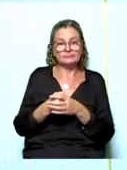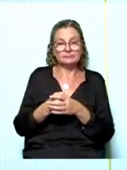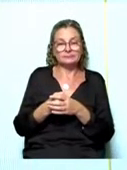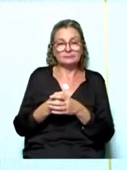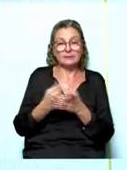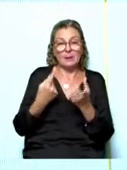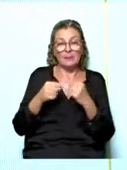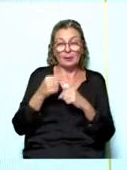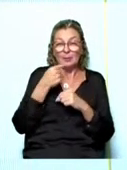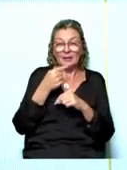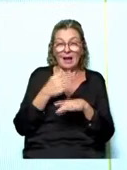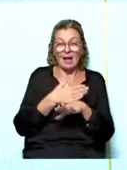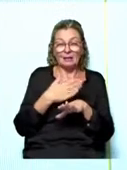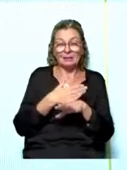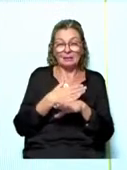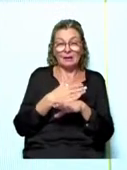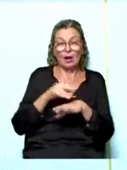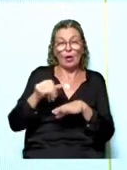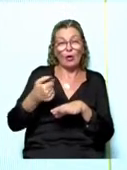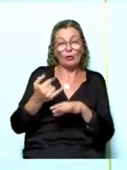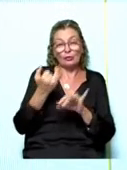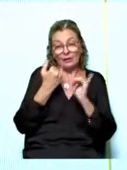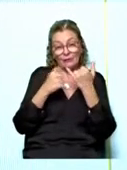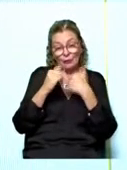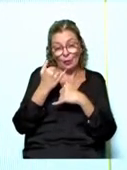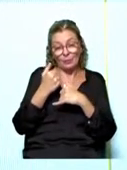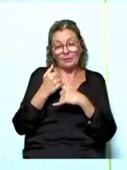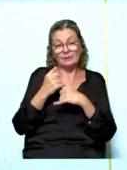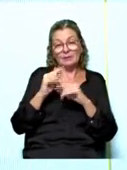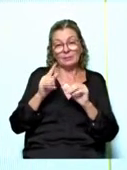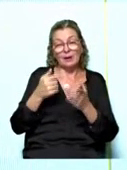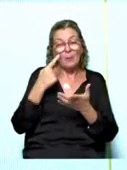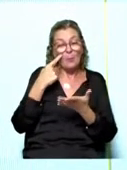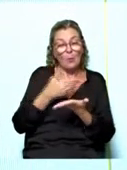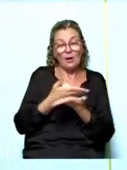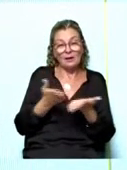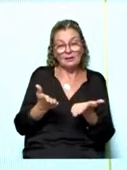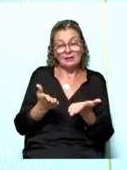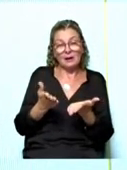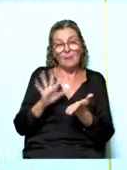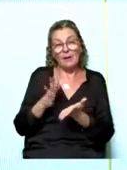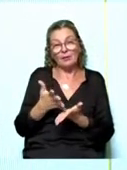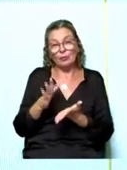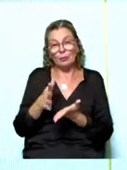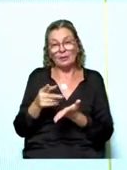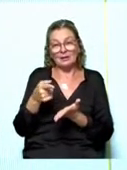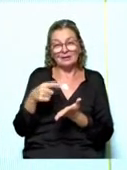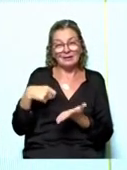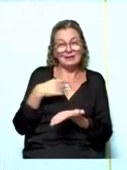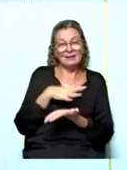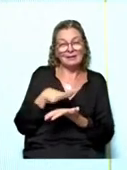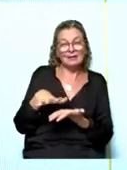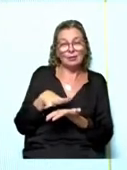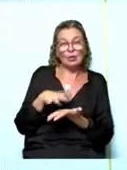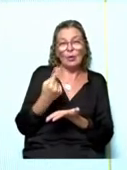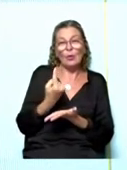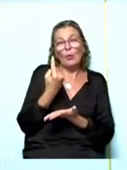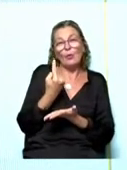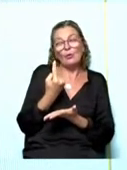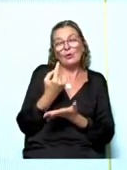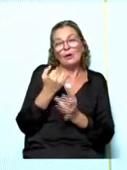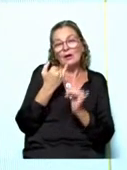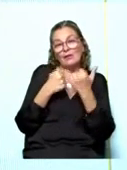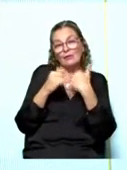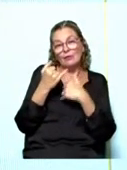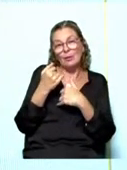Pero como decía, hay otros informes que muestran también un pantallazo de esta situación. Uno de ellos es el informe